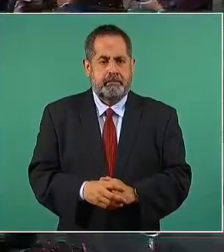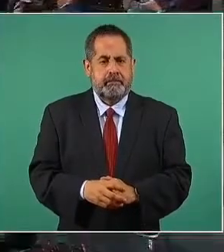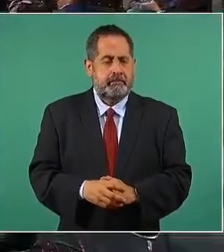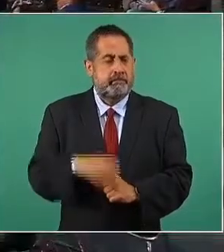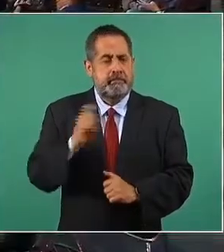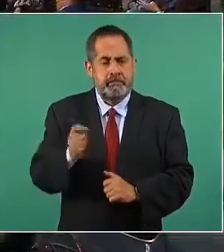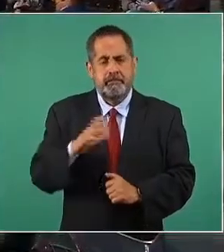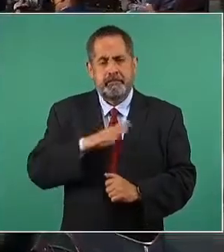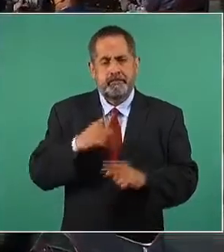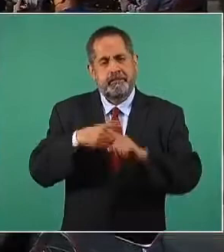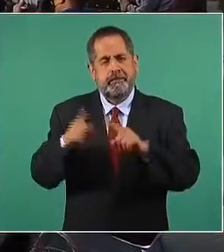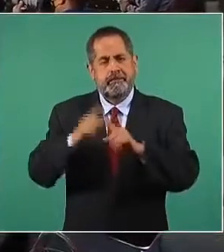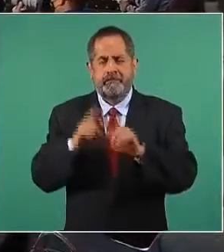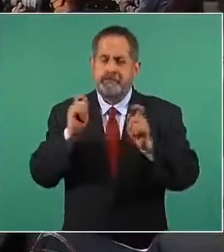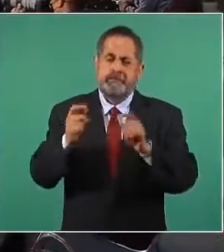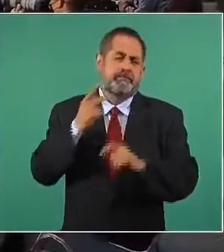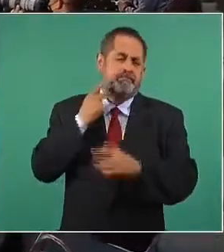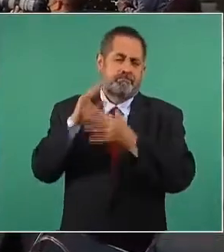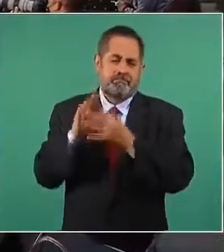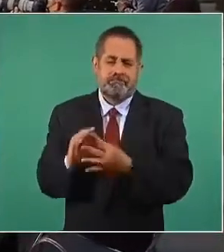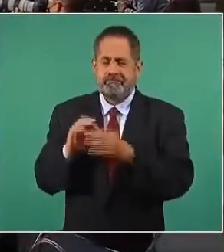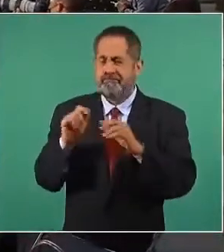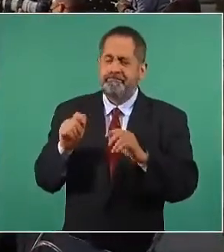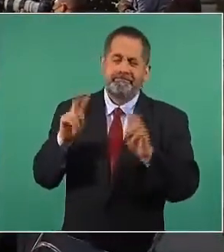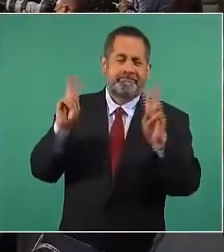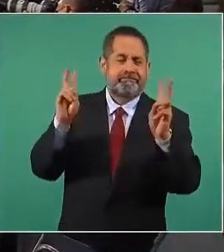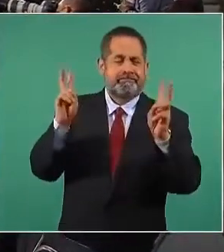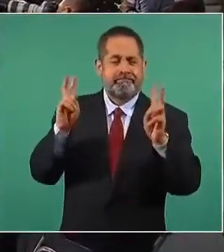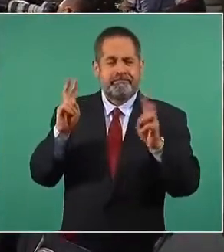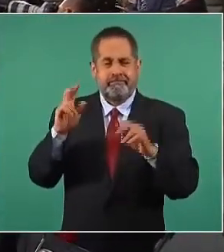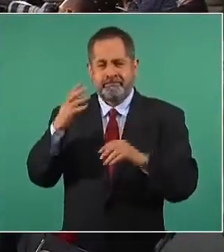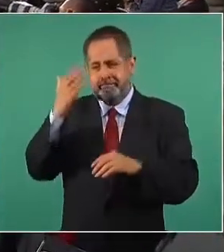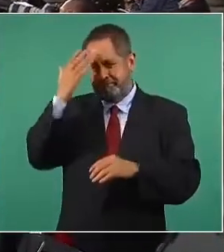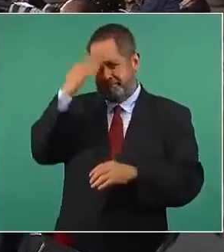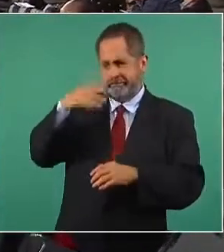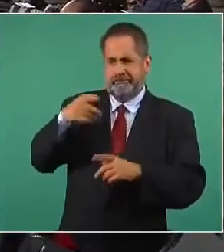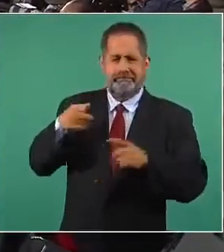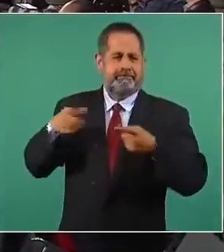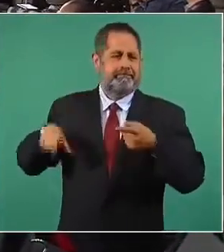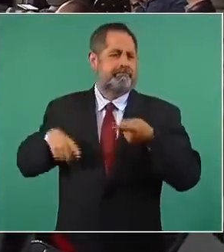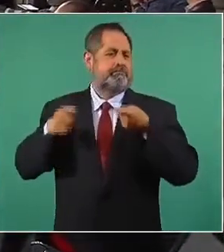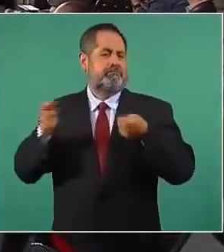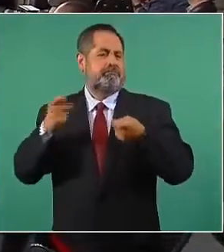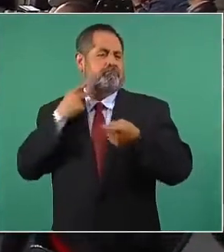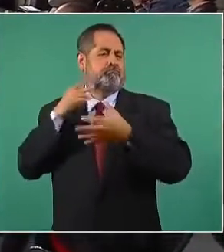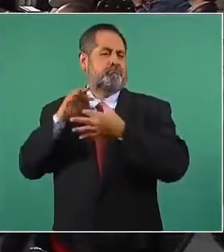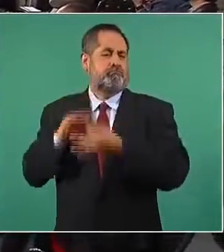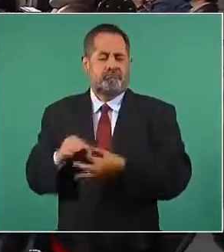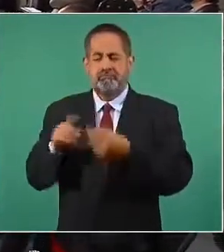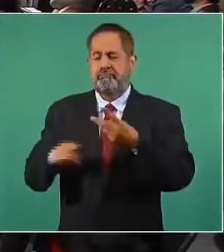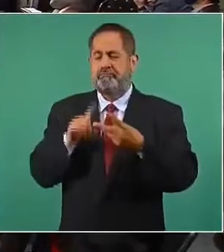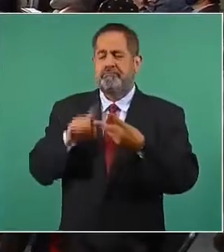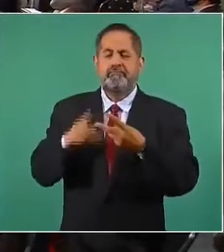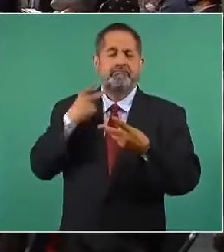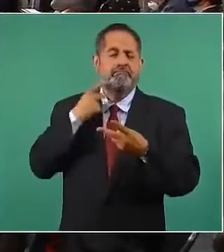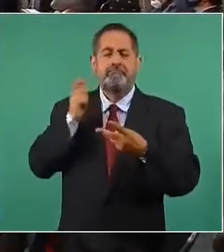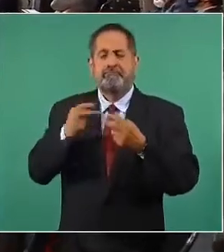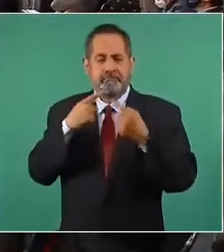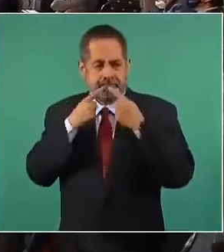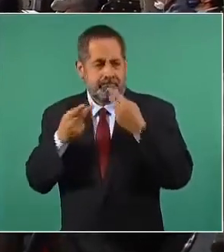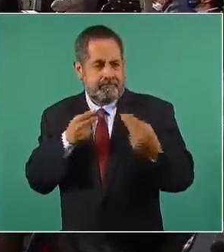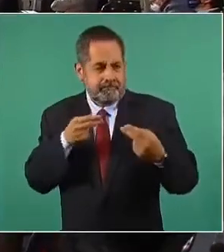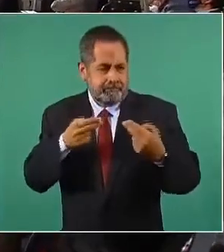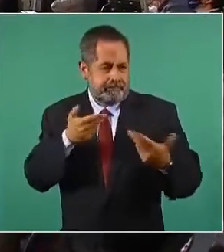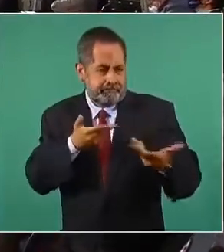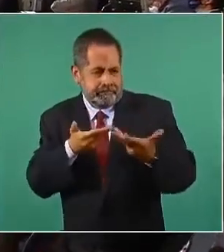hay muchas definiciones de política: es el arte y la ciencia de gobernar, la política es negociación, la política